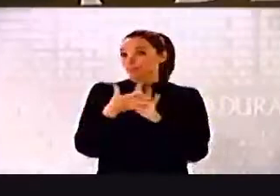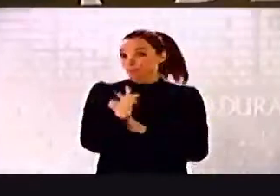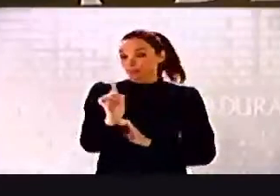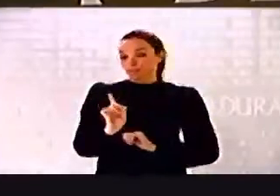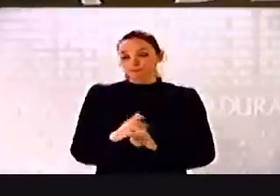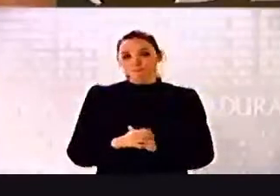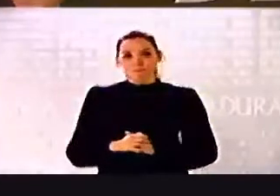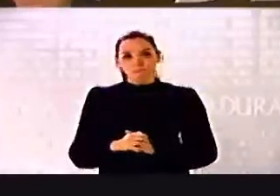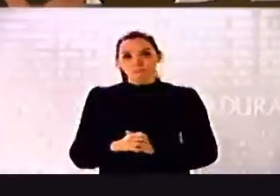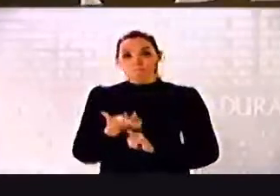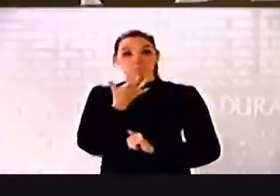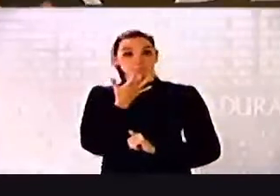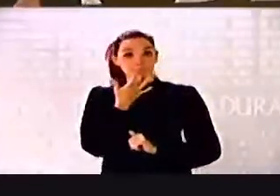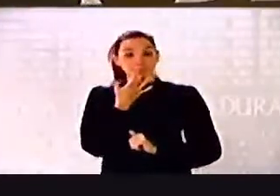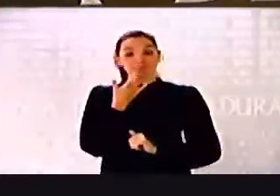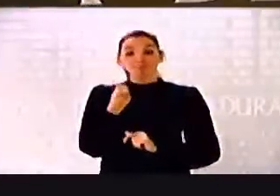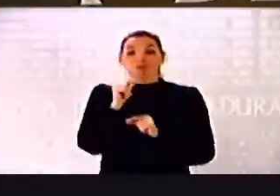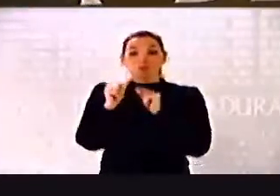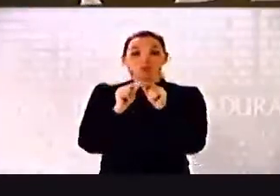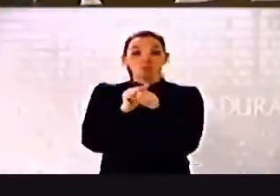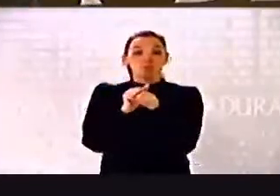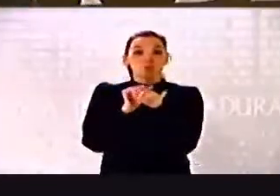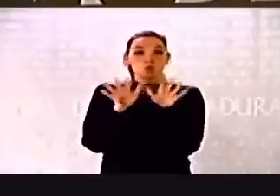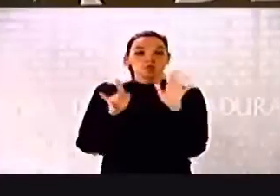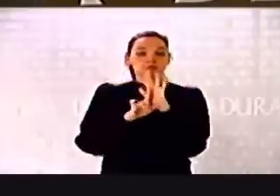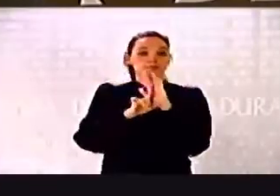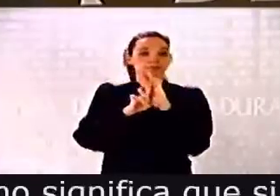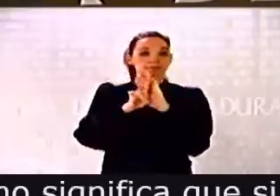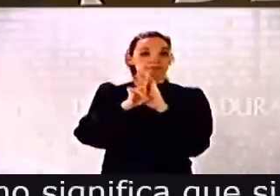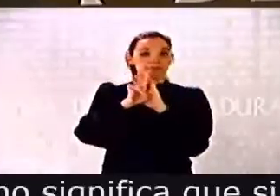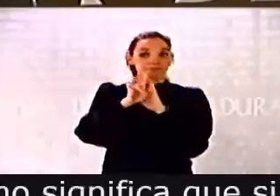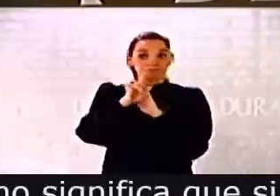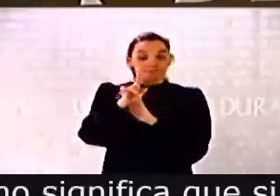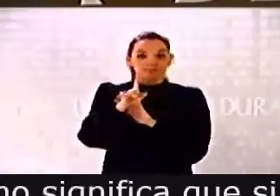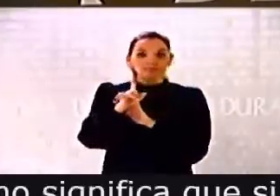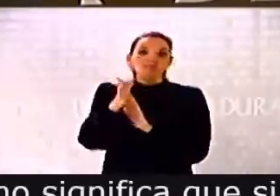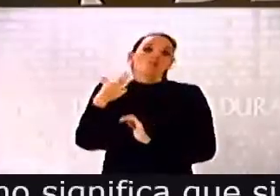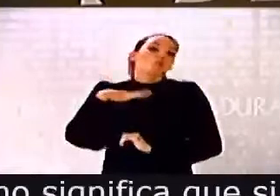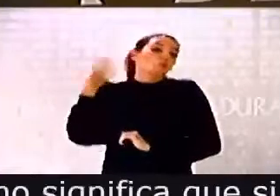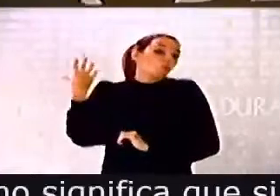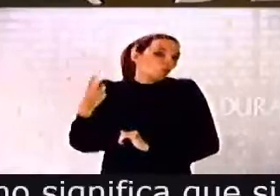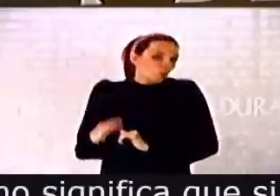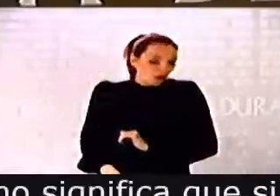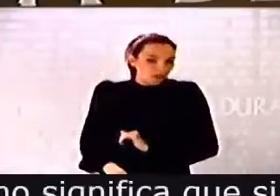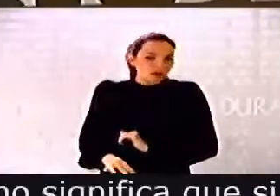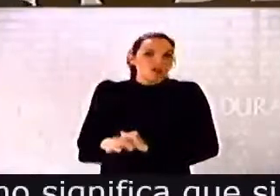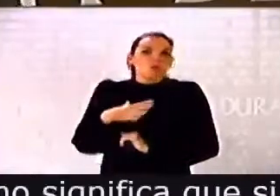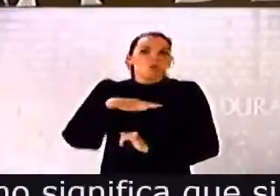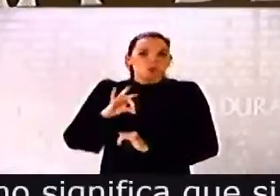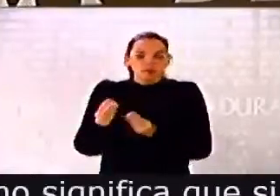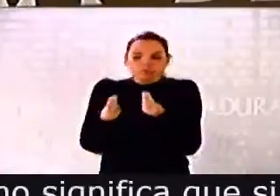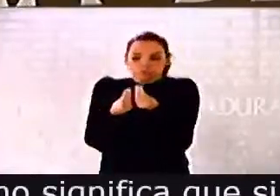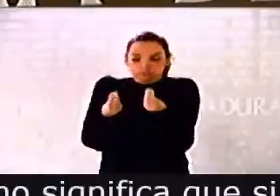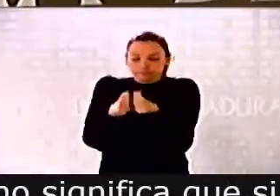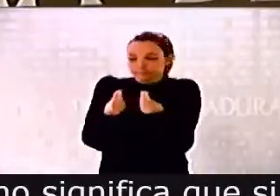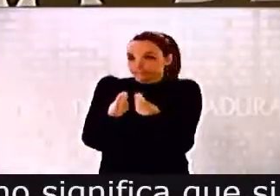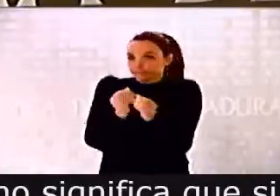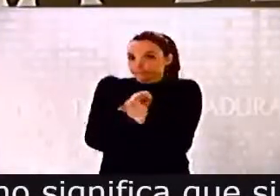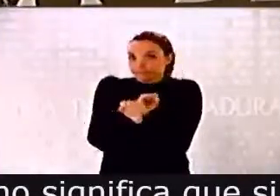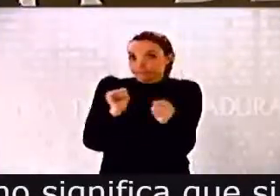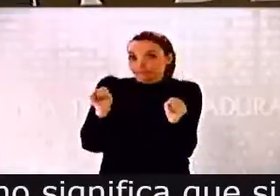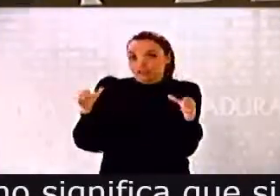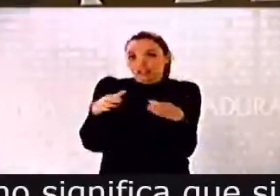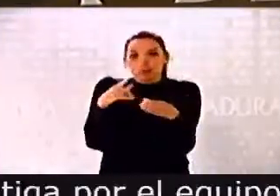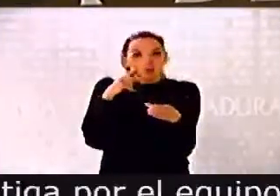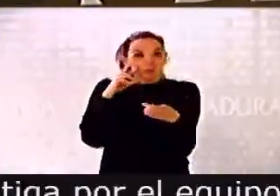significa que si la onda epidémica va creciendo, no llegue un momento en que haya una fatiga por parte del equipo de los